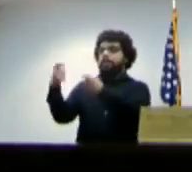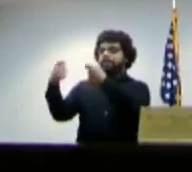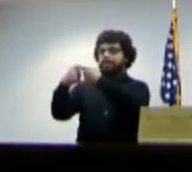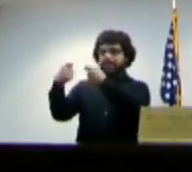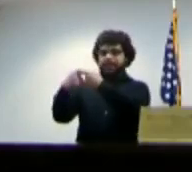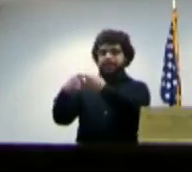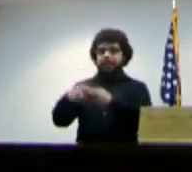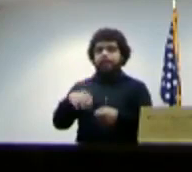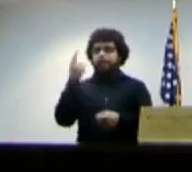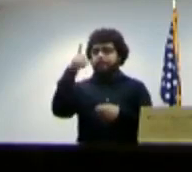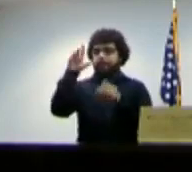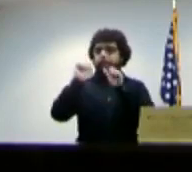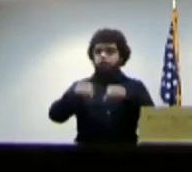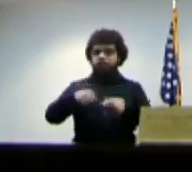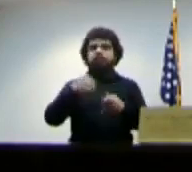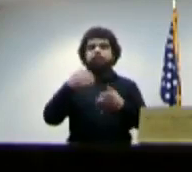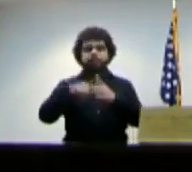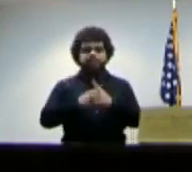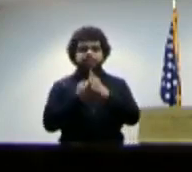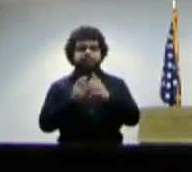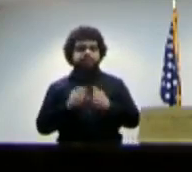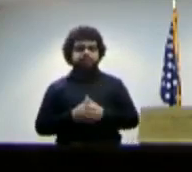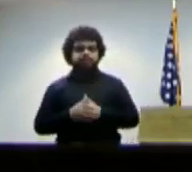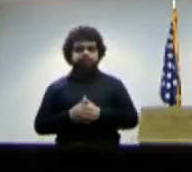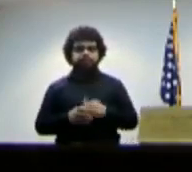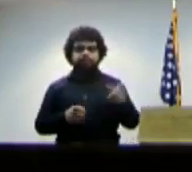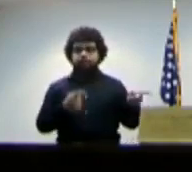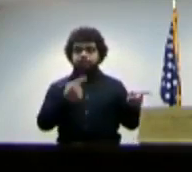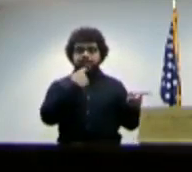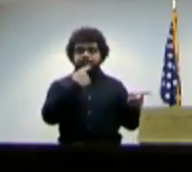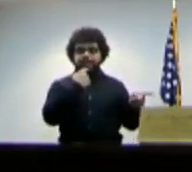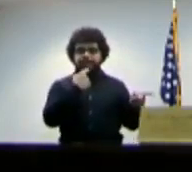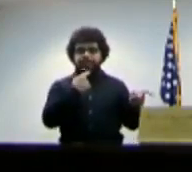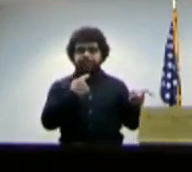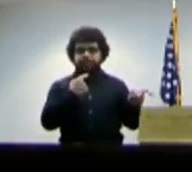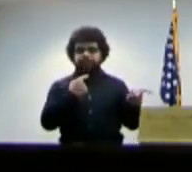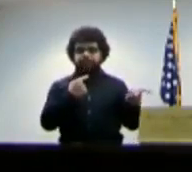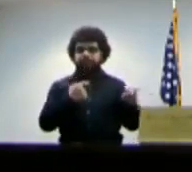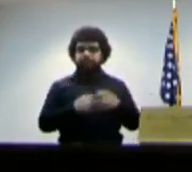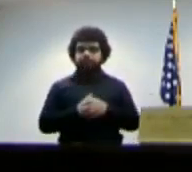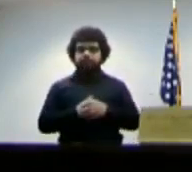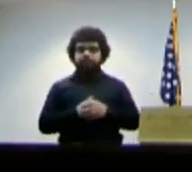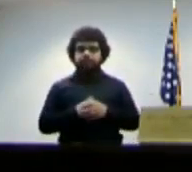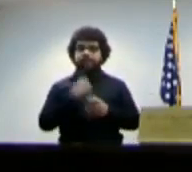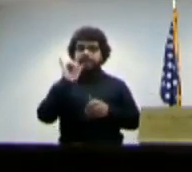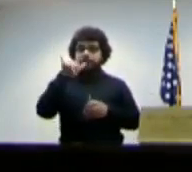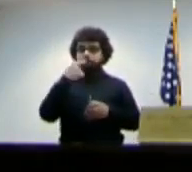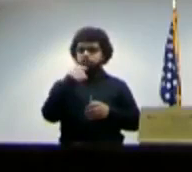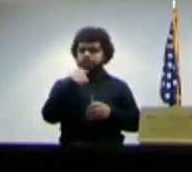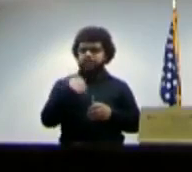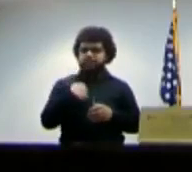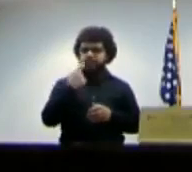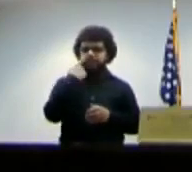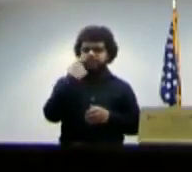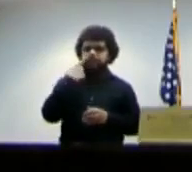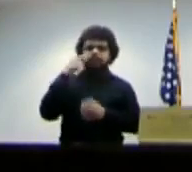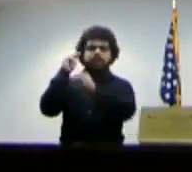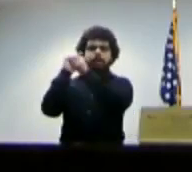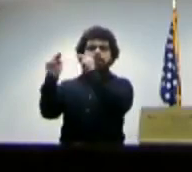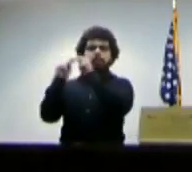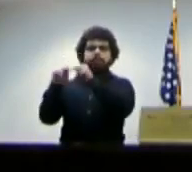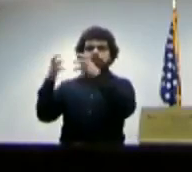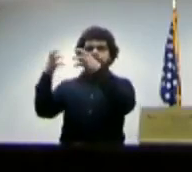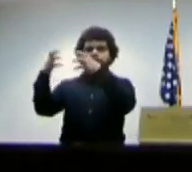construcción. Sí. Y eso que usted nos dijo que el negociado, ¿verdad?, no quiere que se haga, ¿verdad?, y se